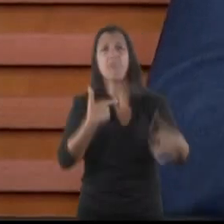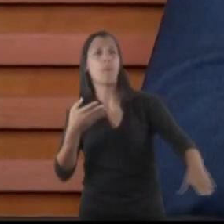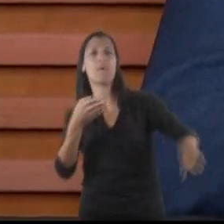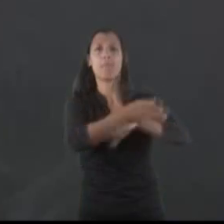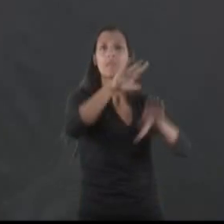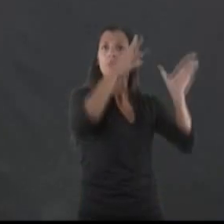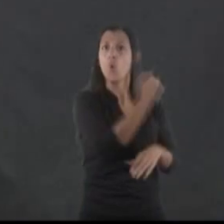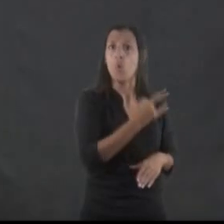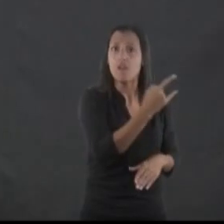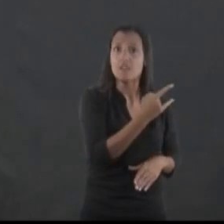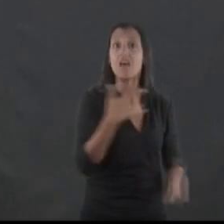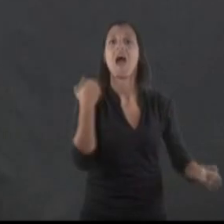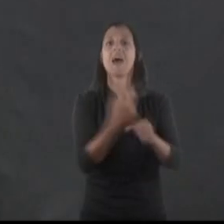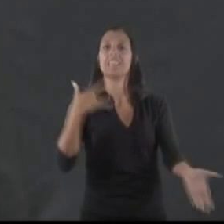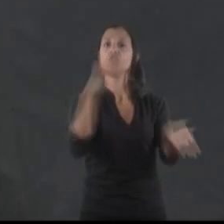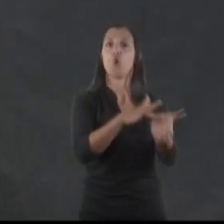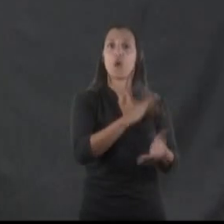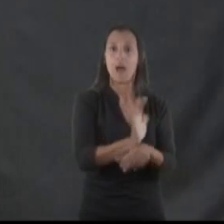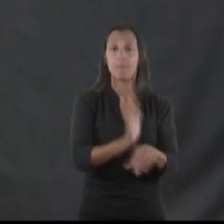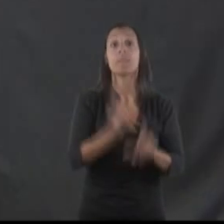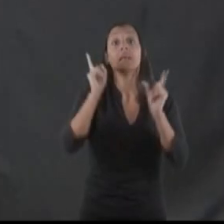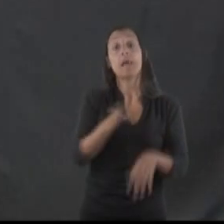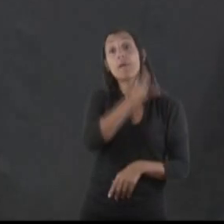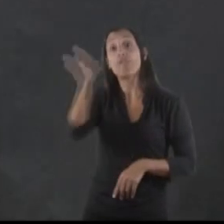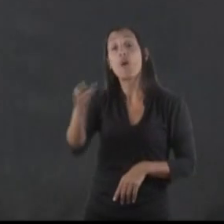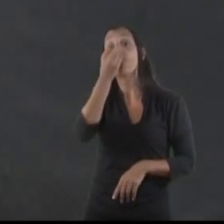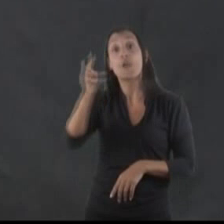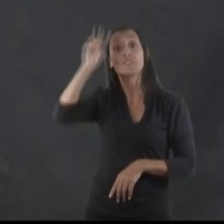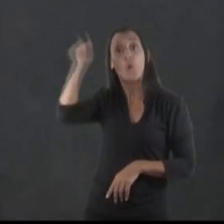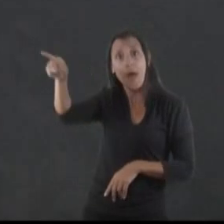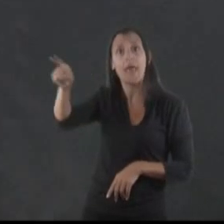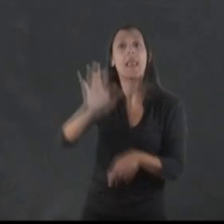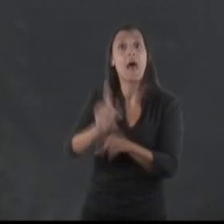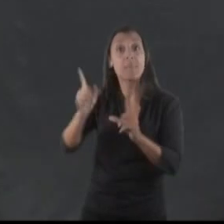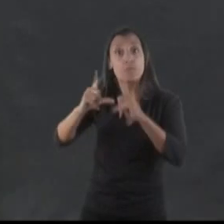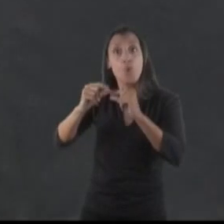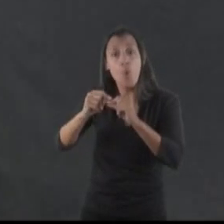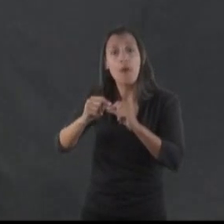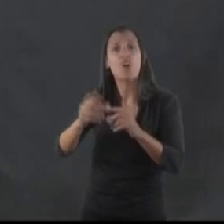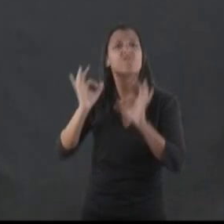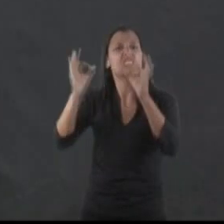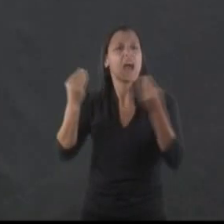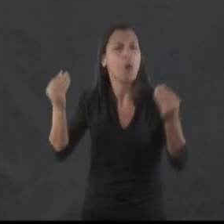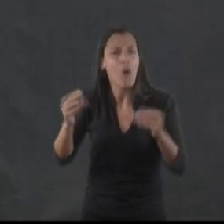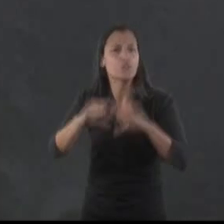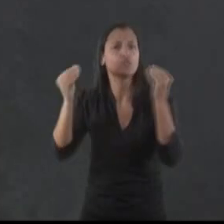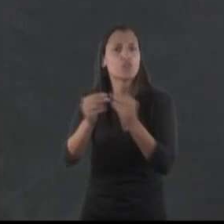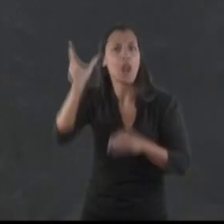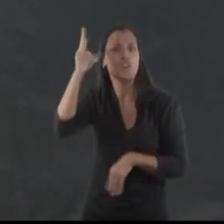universidad. Y cuando estuve en Florencio Varela, esa cifra trepaba al 85%.